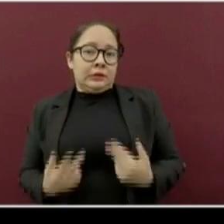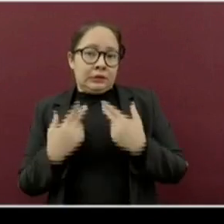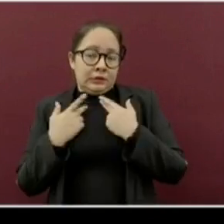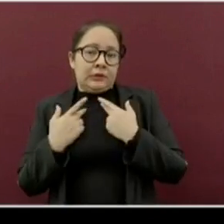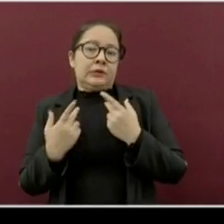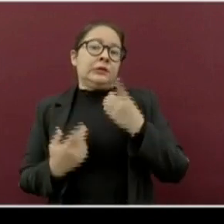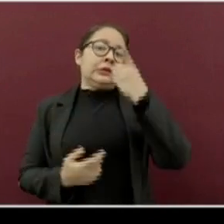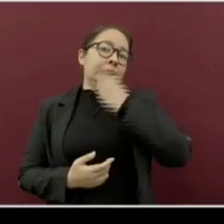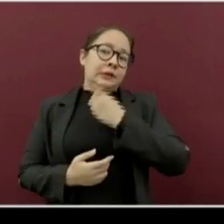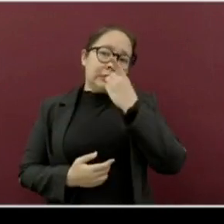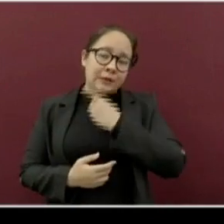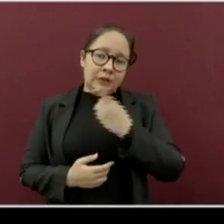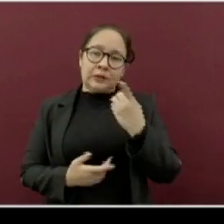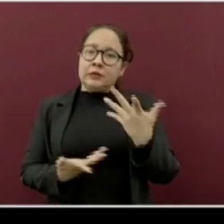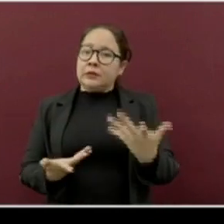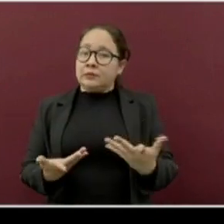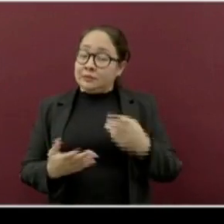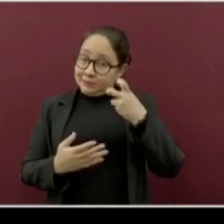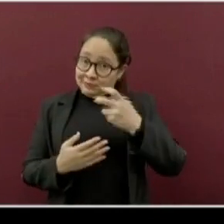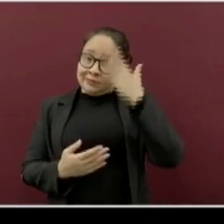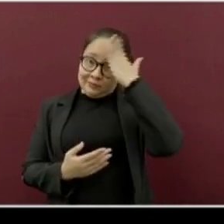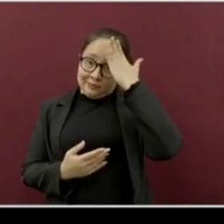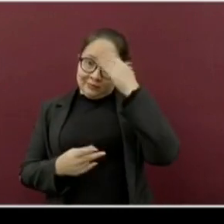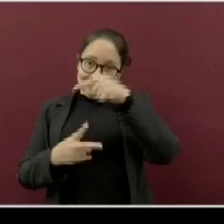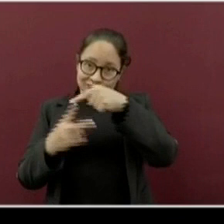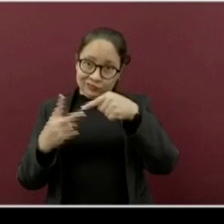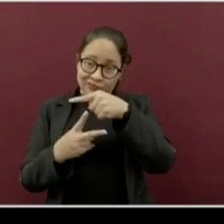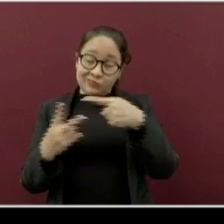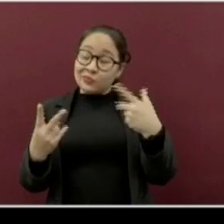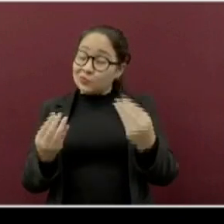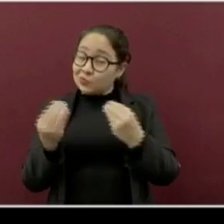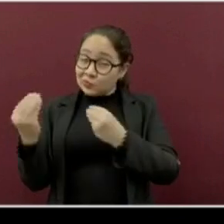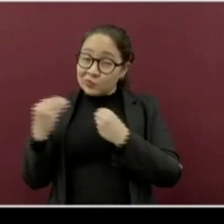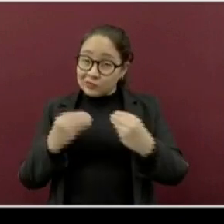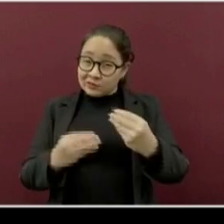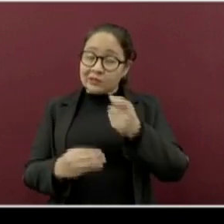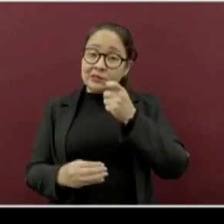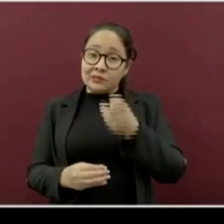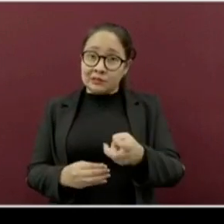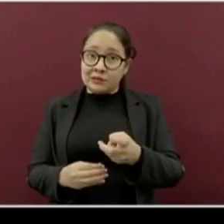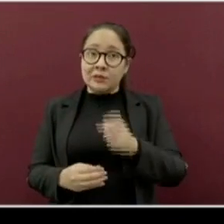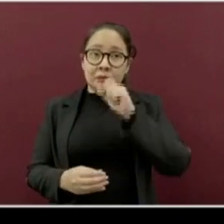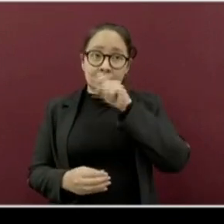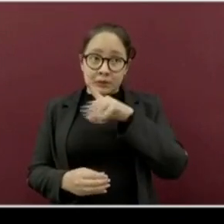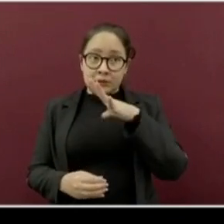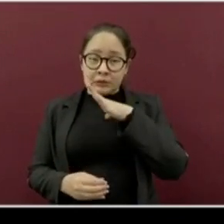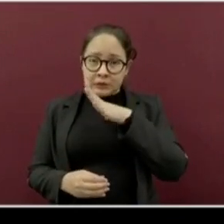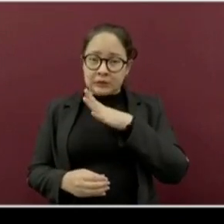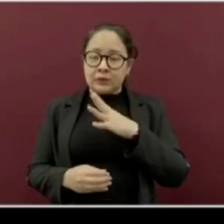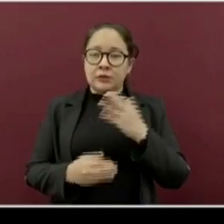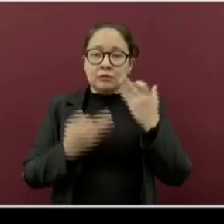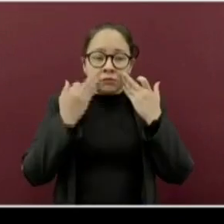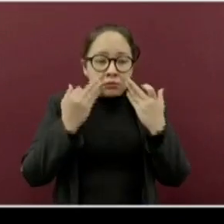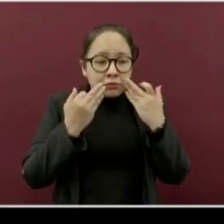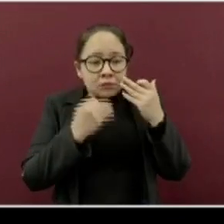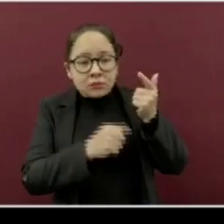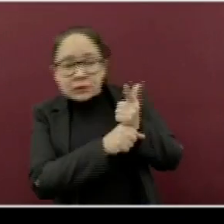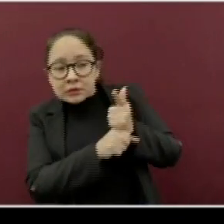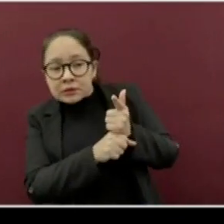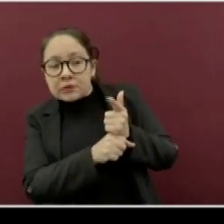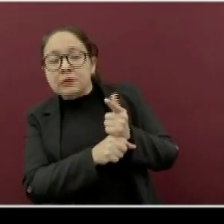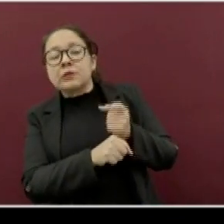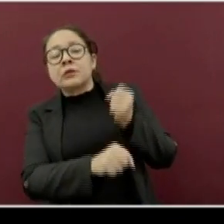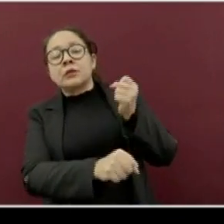diabetes, principalmente. Y como lo acabo de decir, la detección en la mayoría ha sido a